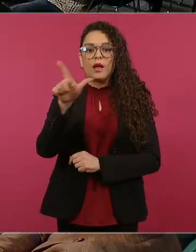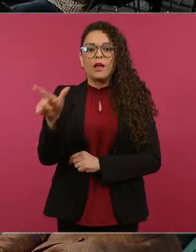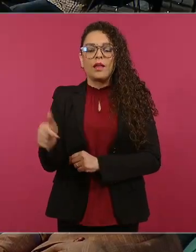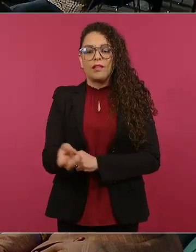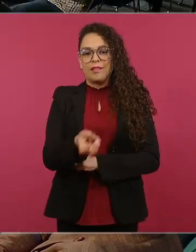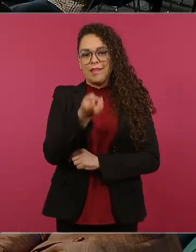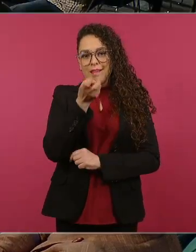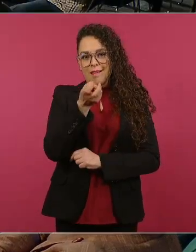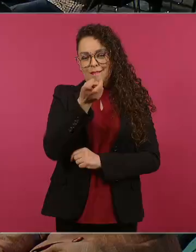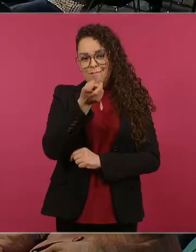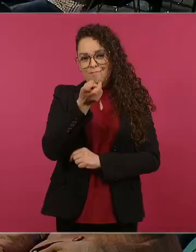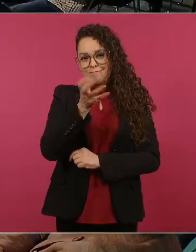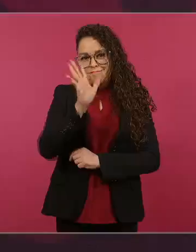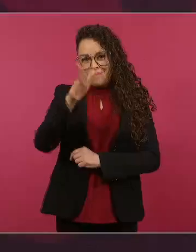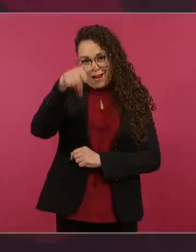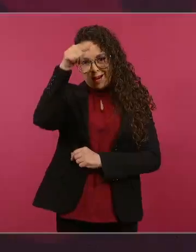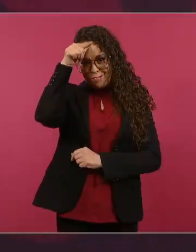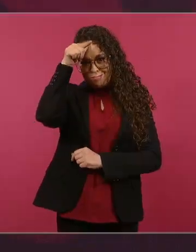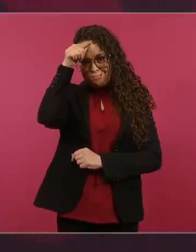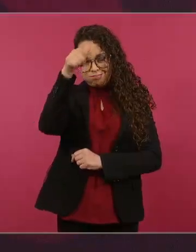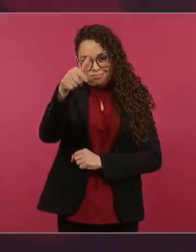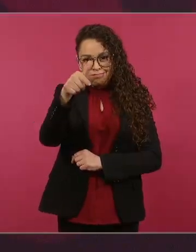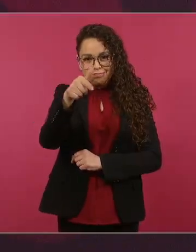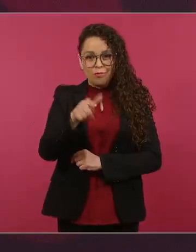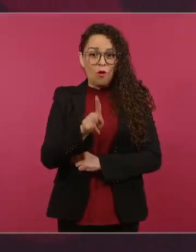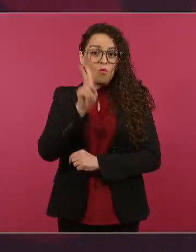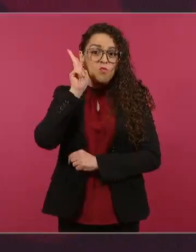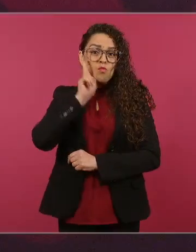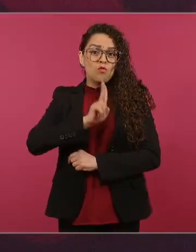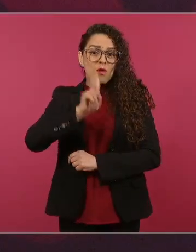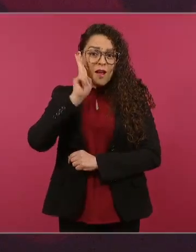de que no habían pruebas, todo lo habían fabricado.